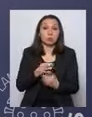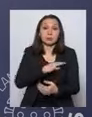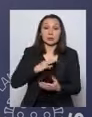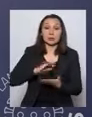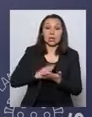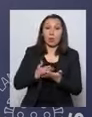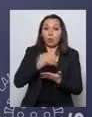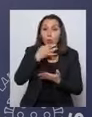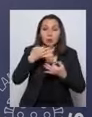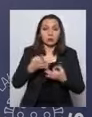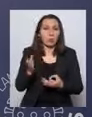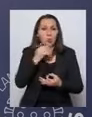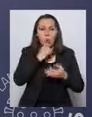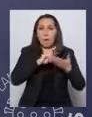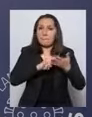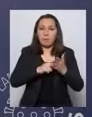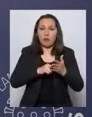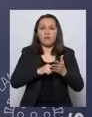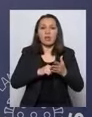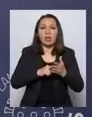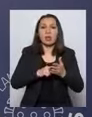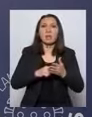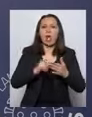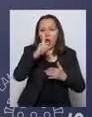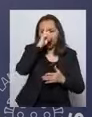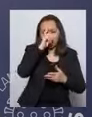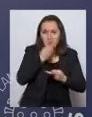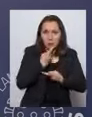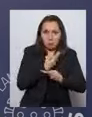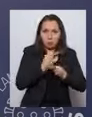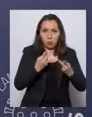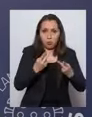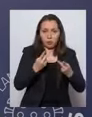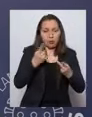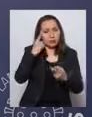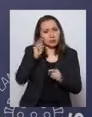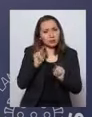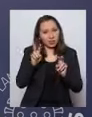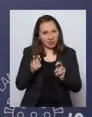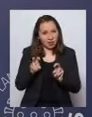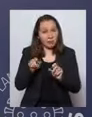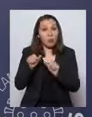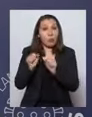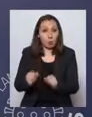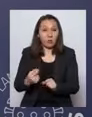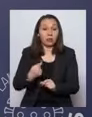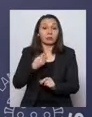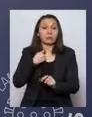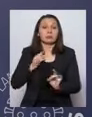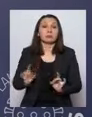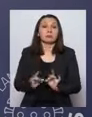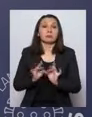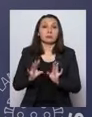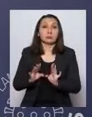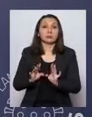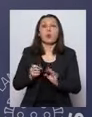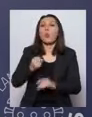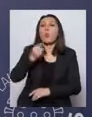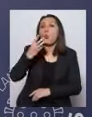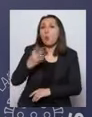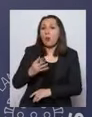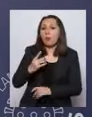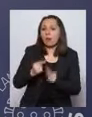aseguraron que no hay problemas en la red pública respecto de aquello preguntarle si esto puede afectar eventualmente el conteo